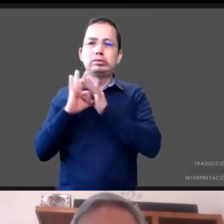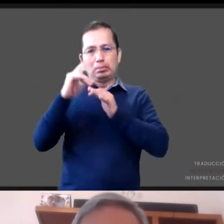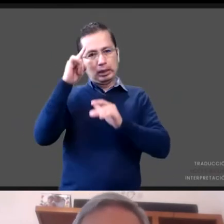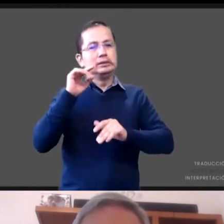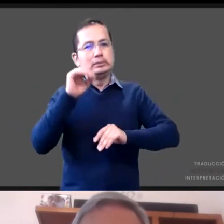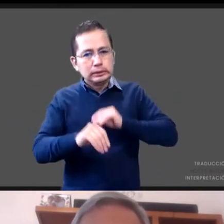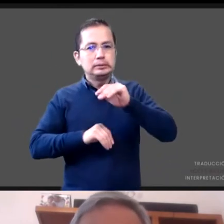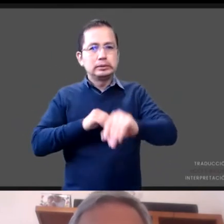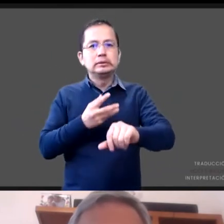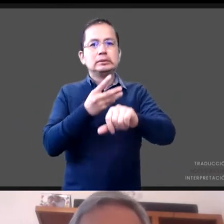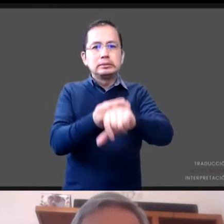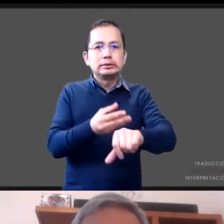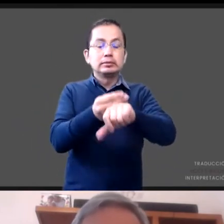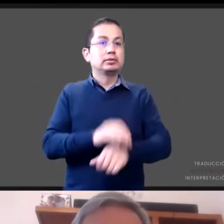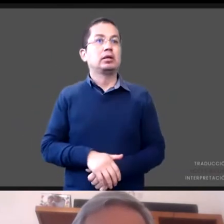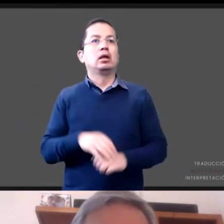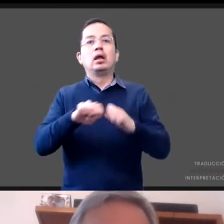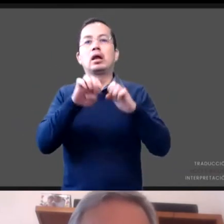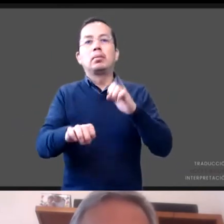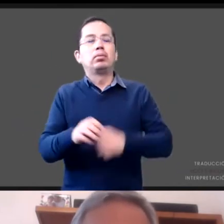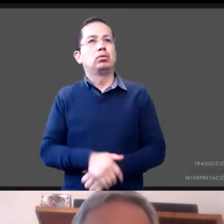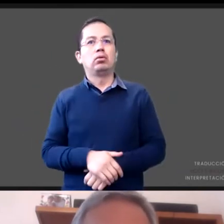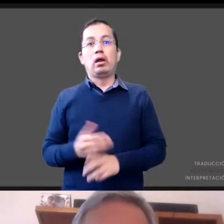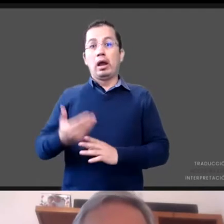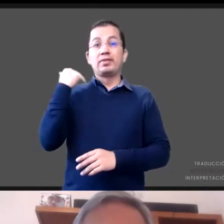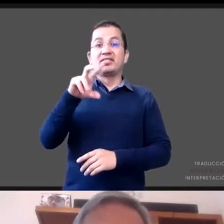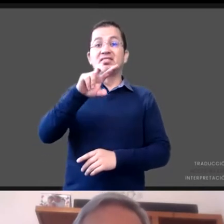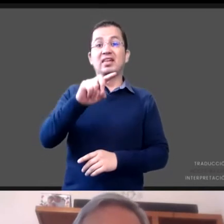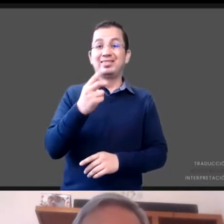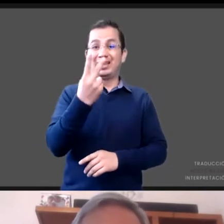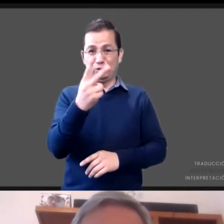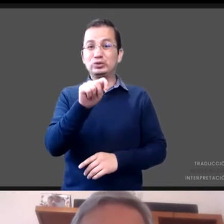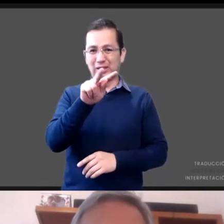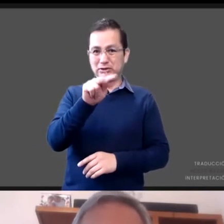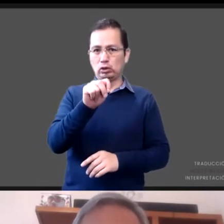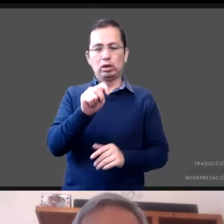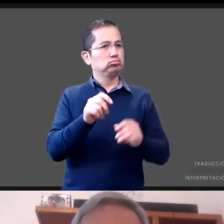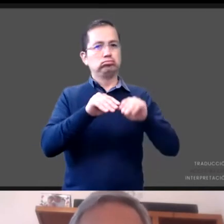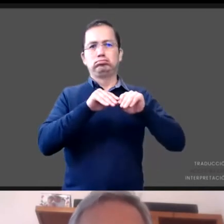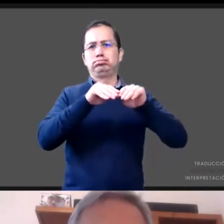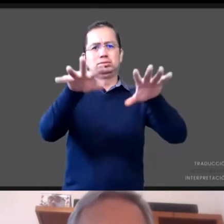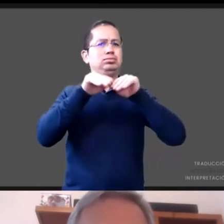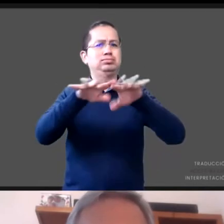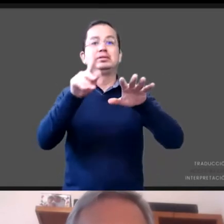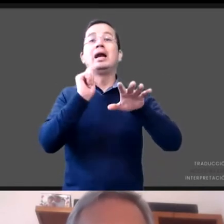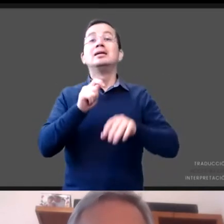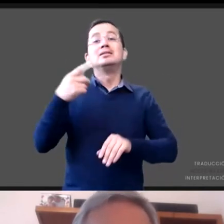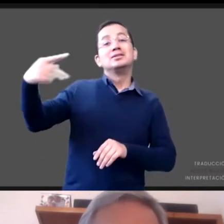recuerdo más, televisoras públicas y culturales en todo el país que transmitían los contenidos